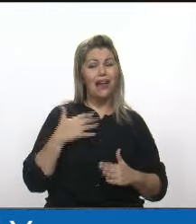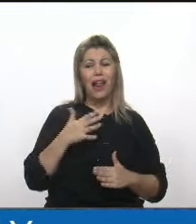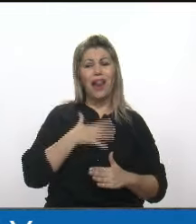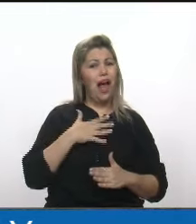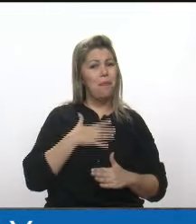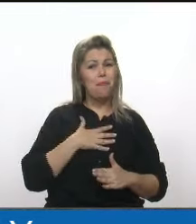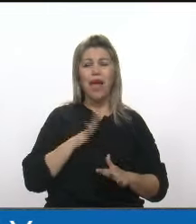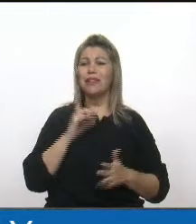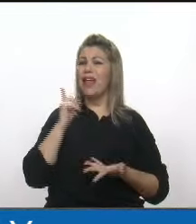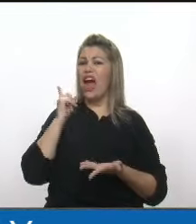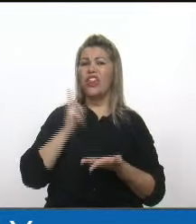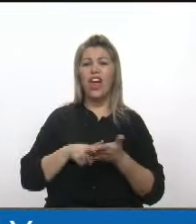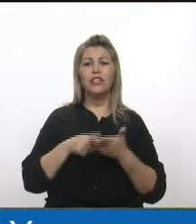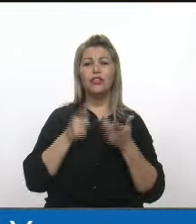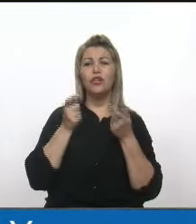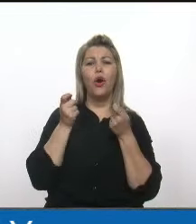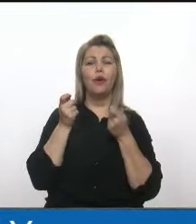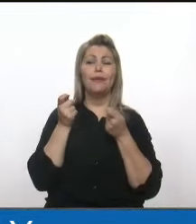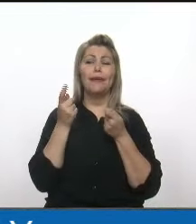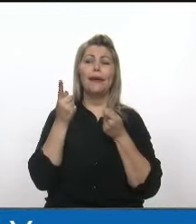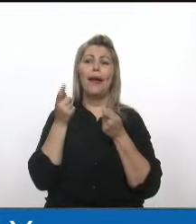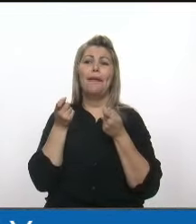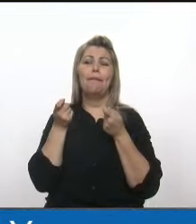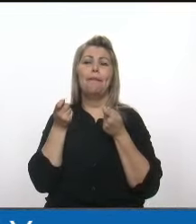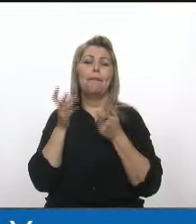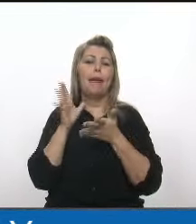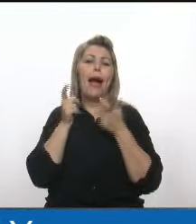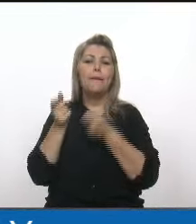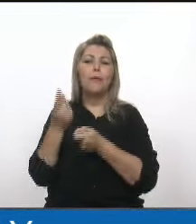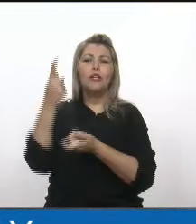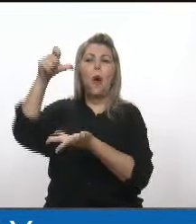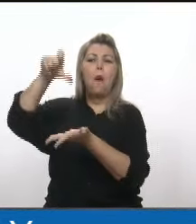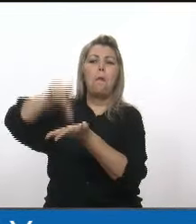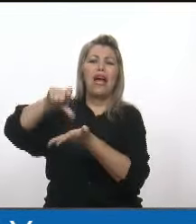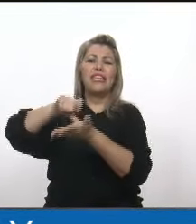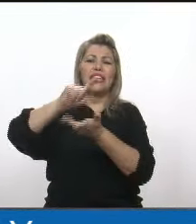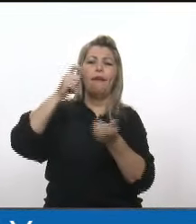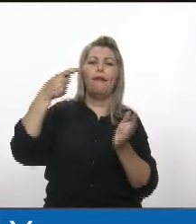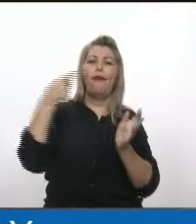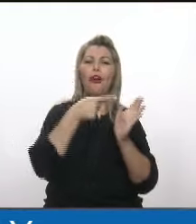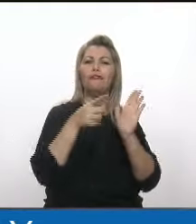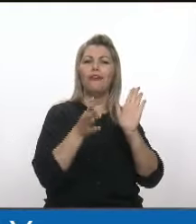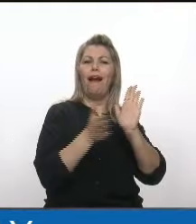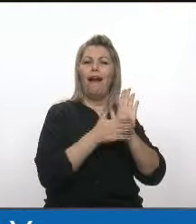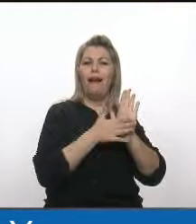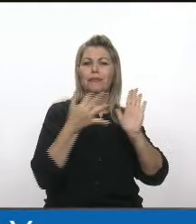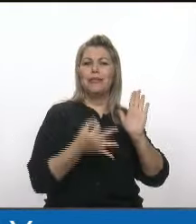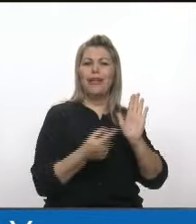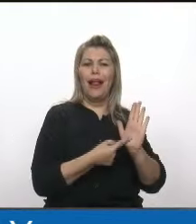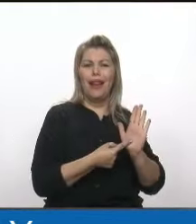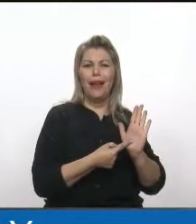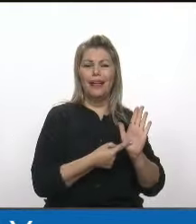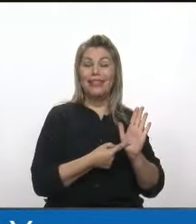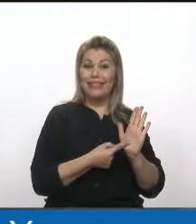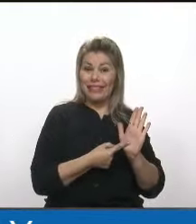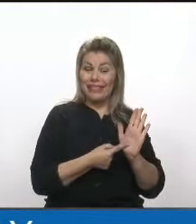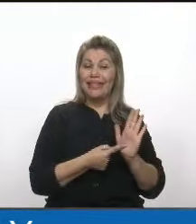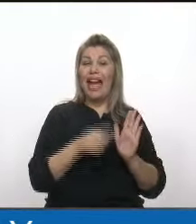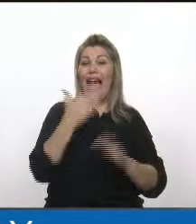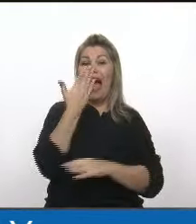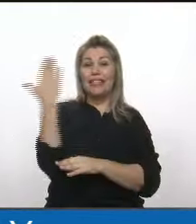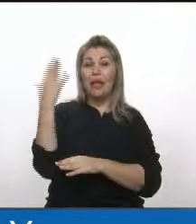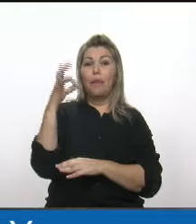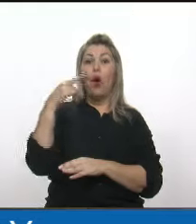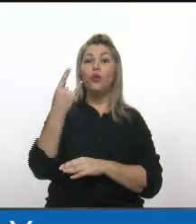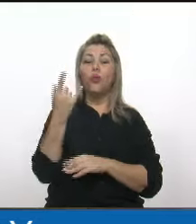unilaterales que pudieran modificar este estatuto especial la asamblea de la ONU también condenó el